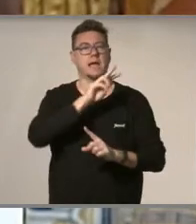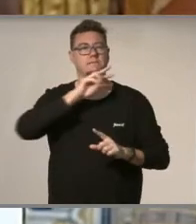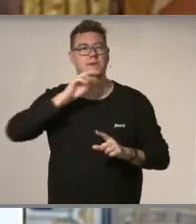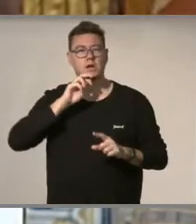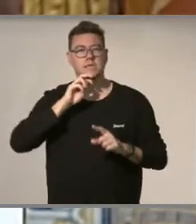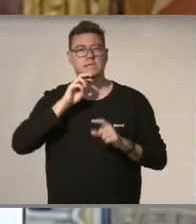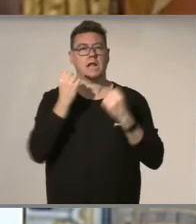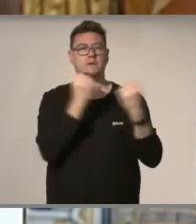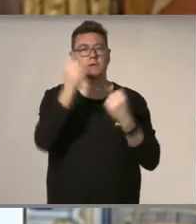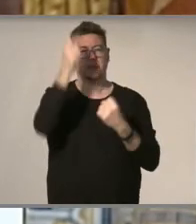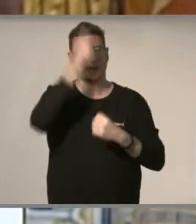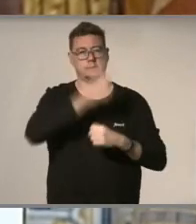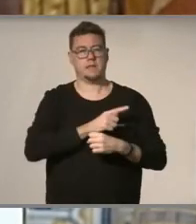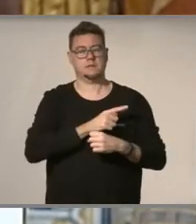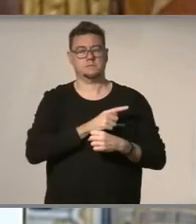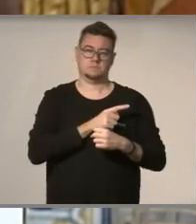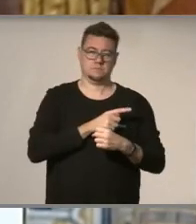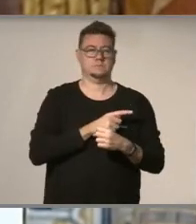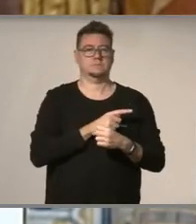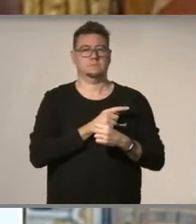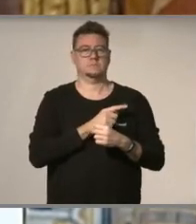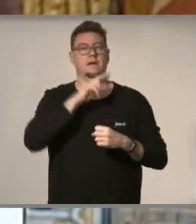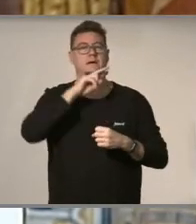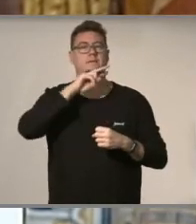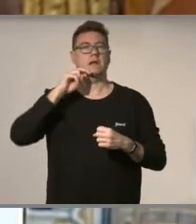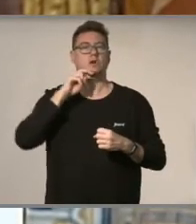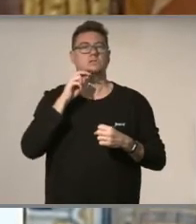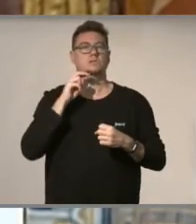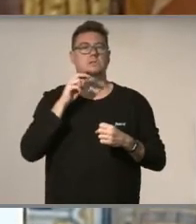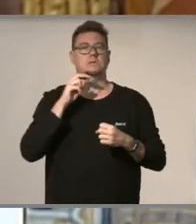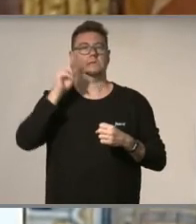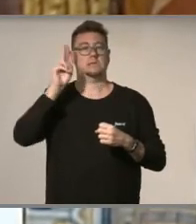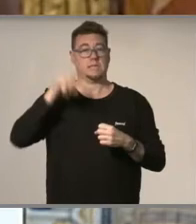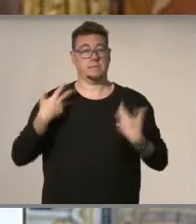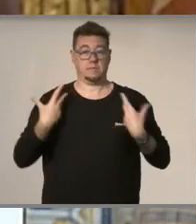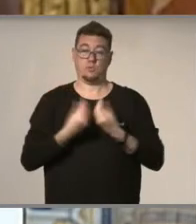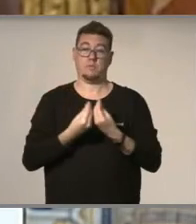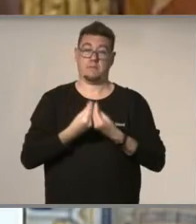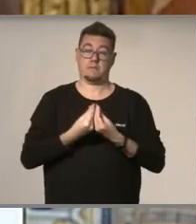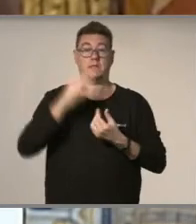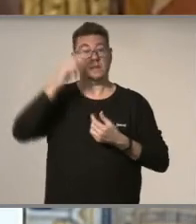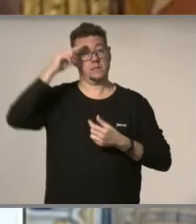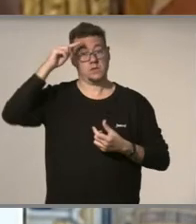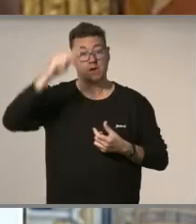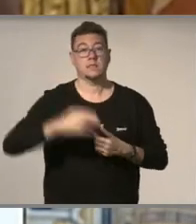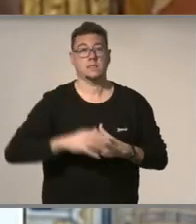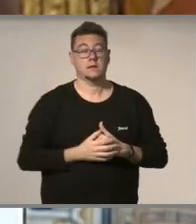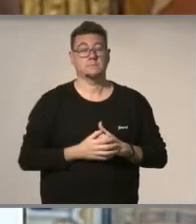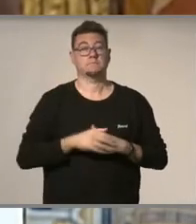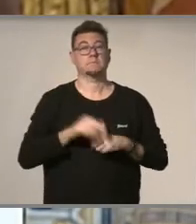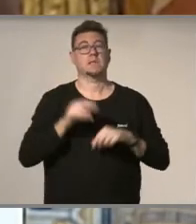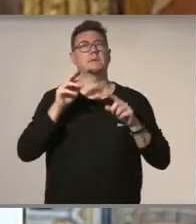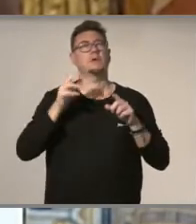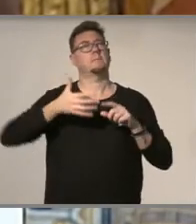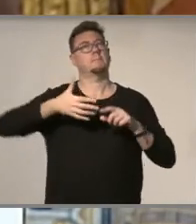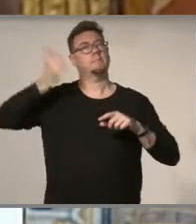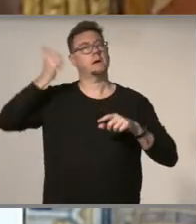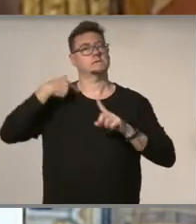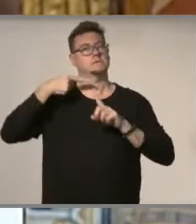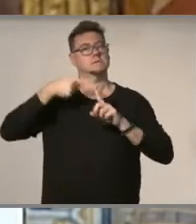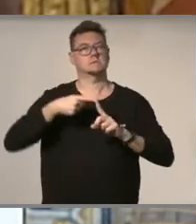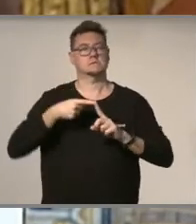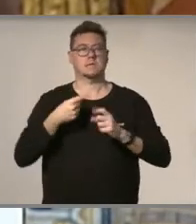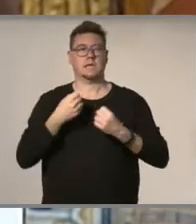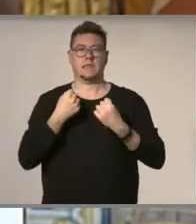de las Fuerzas Armadas. Esos valores que son también de convivencia, de tolerancia, pero son sobre todo de